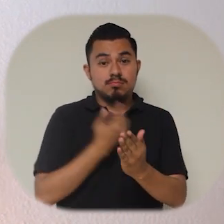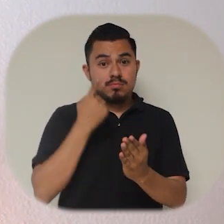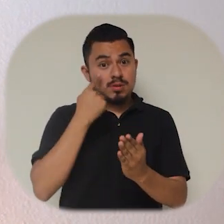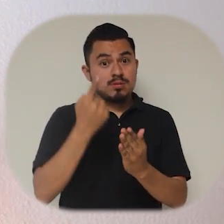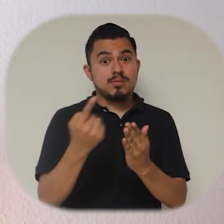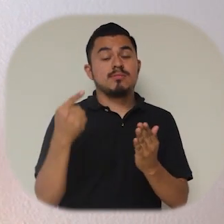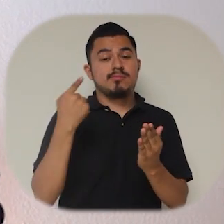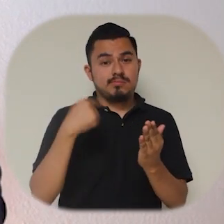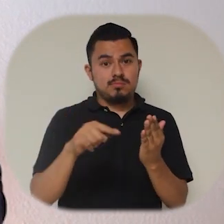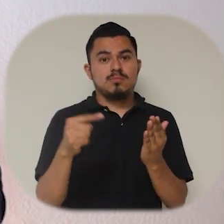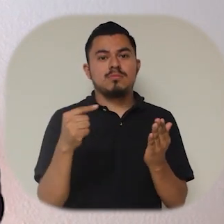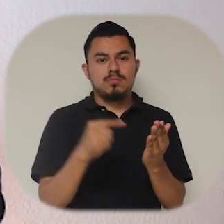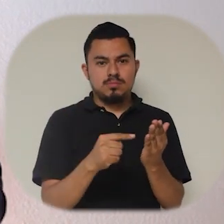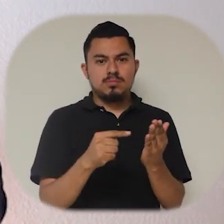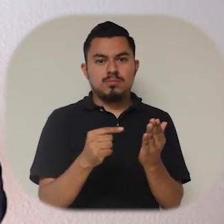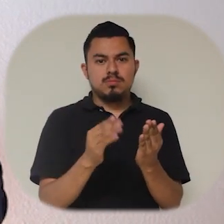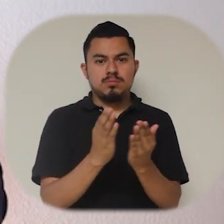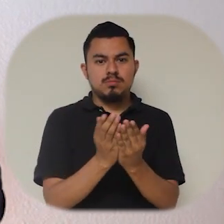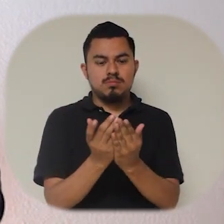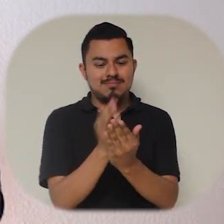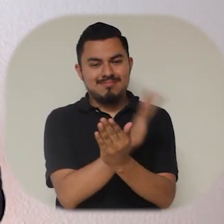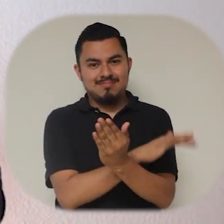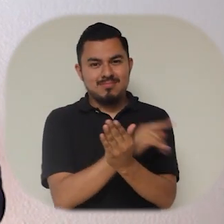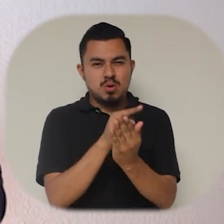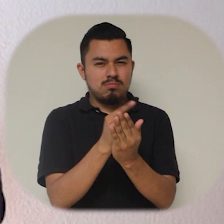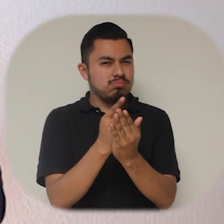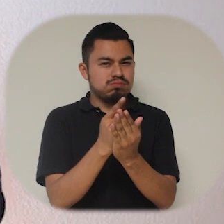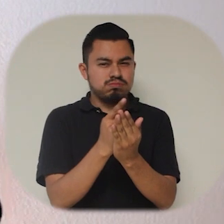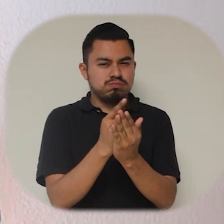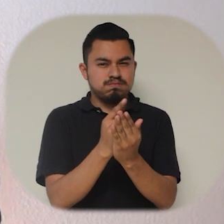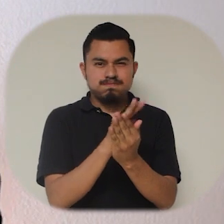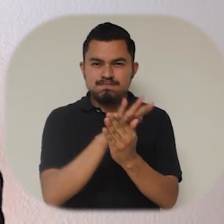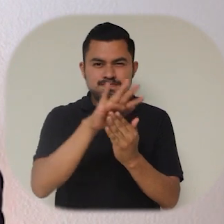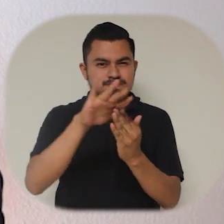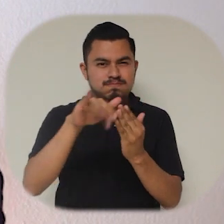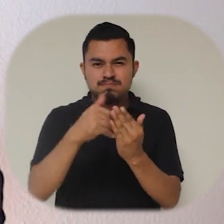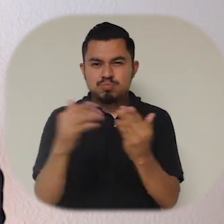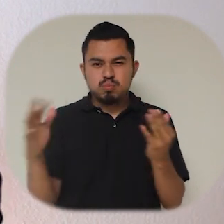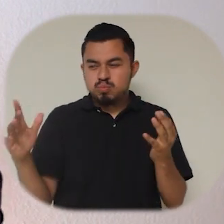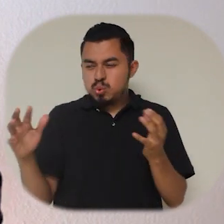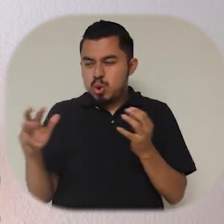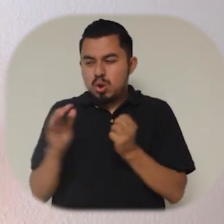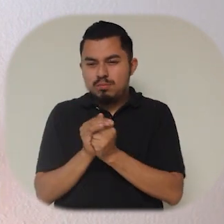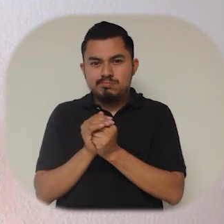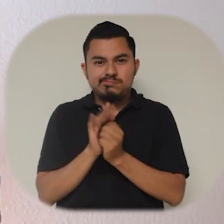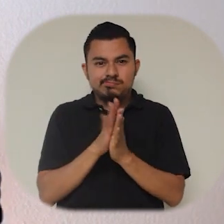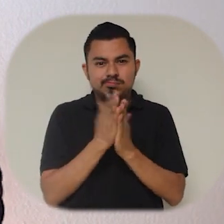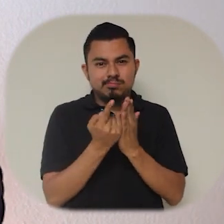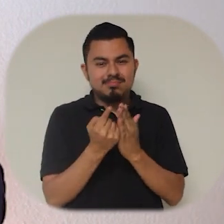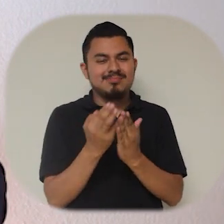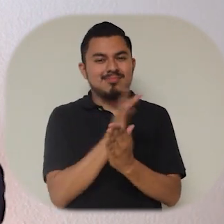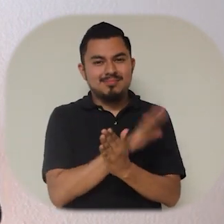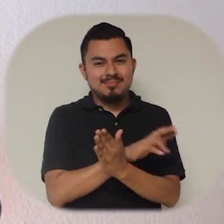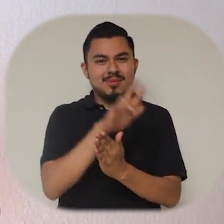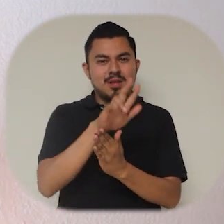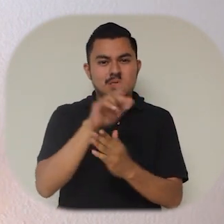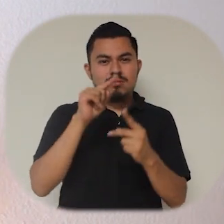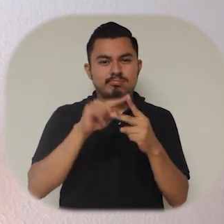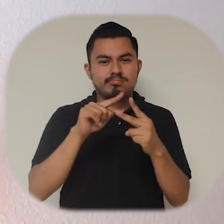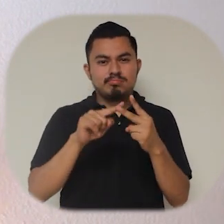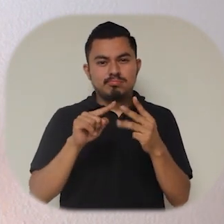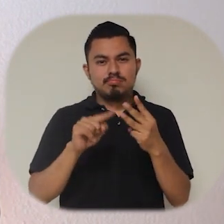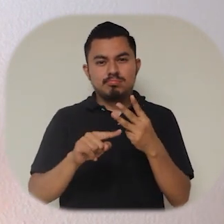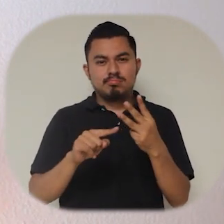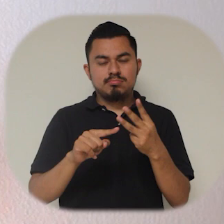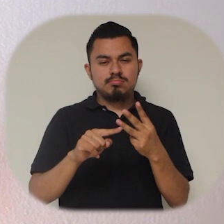Antiguo Testamento es un registro de estos tres oficios. En la parte postrera del Antiguo